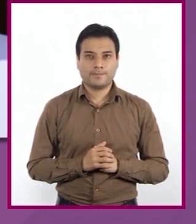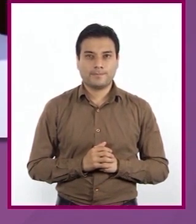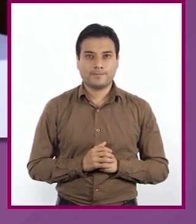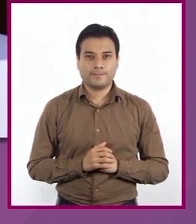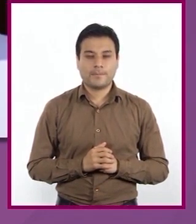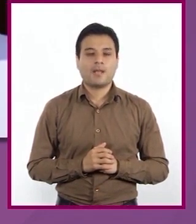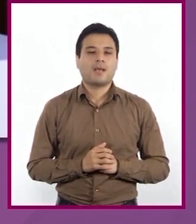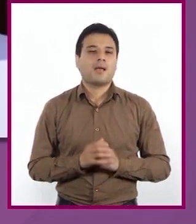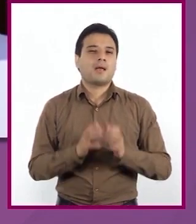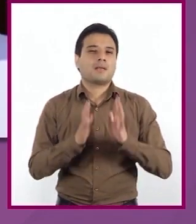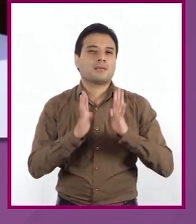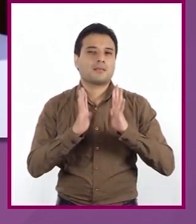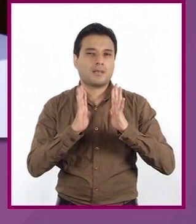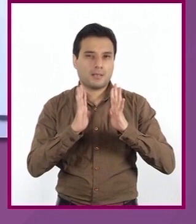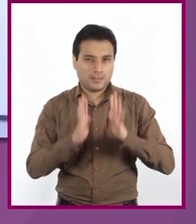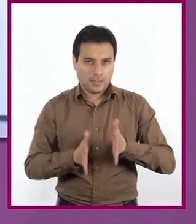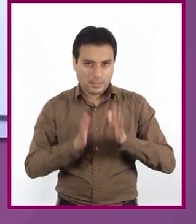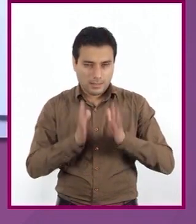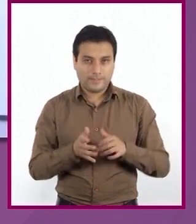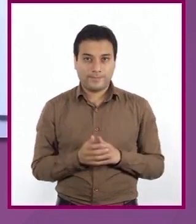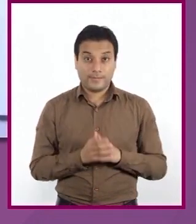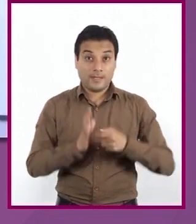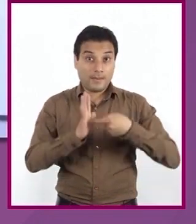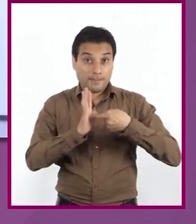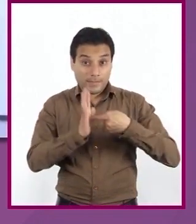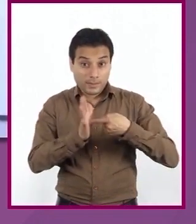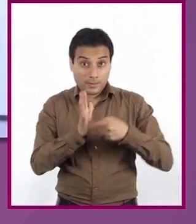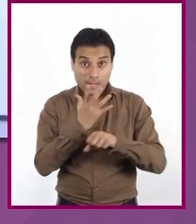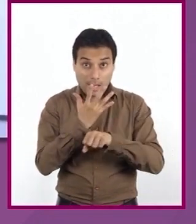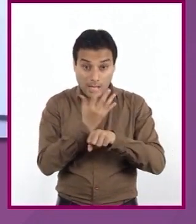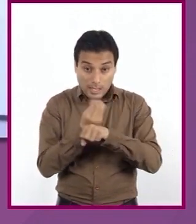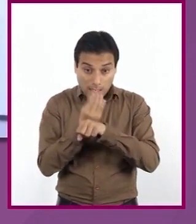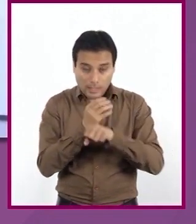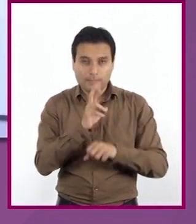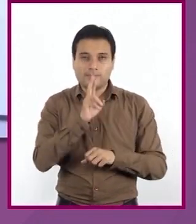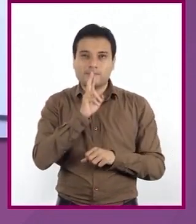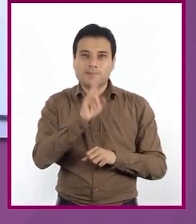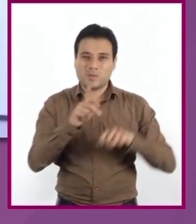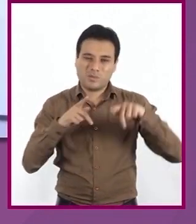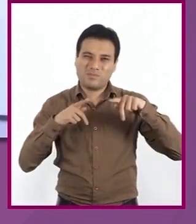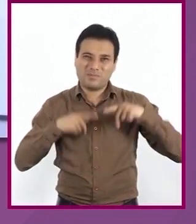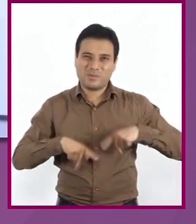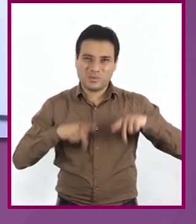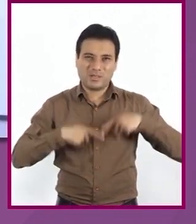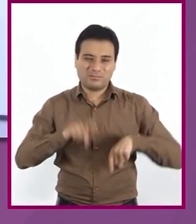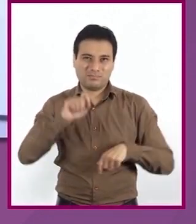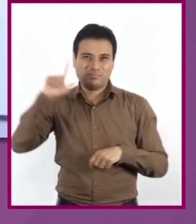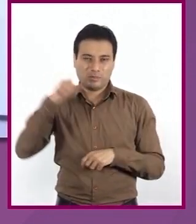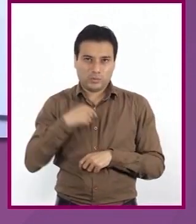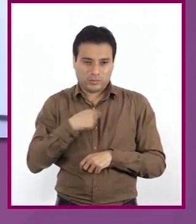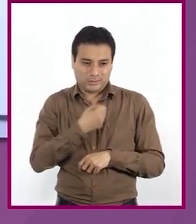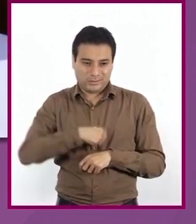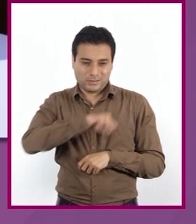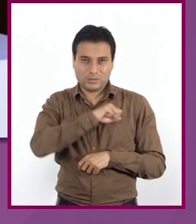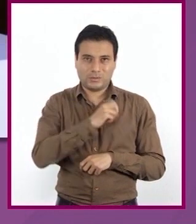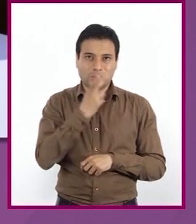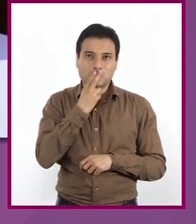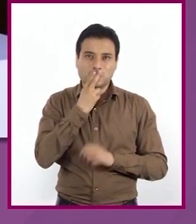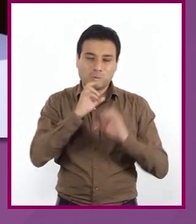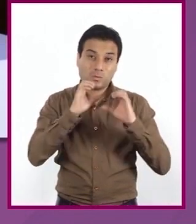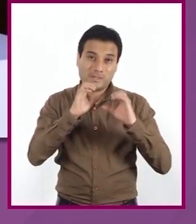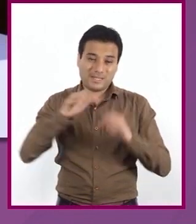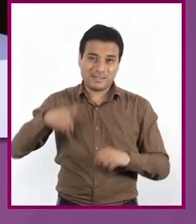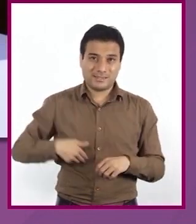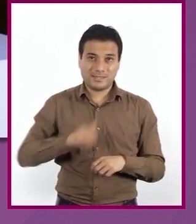Ahora sé que para arreglar mi ventilador, lo mejor es buscar a un experto antes de poner en riesgo mi salud o provocar un accidente.